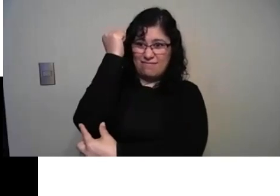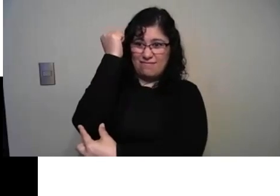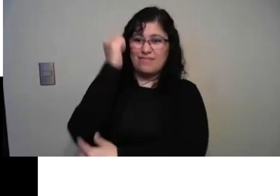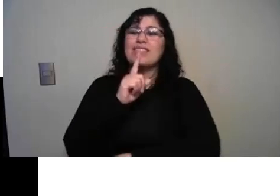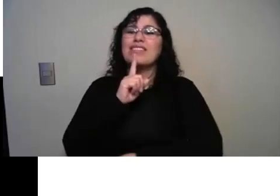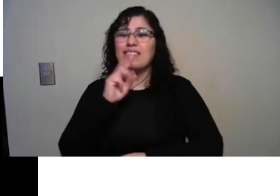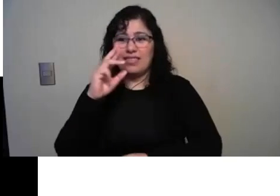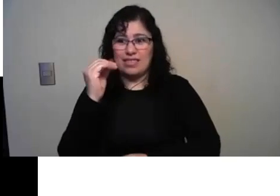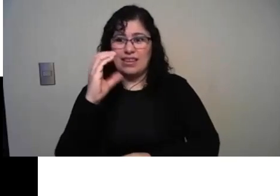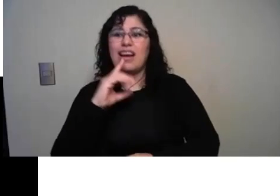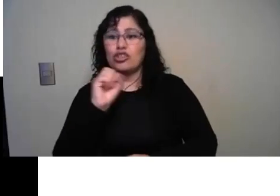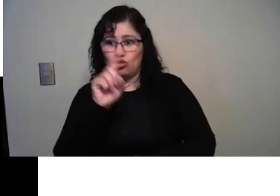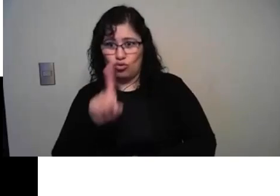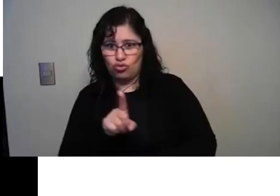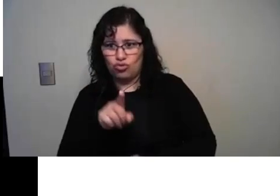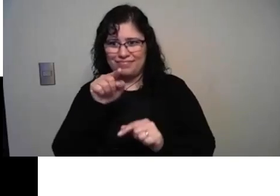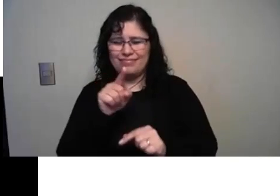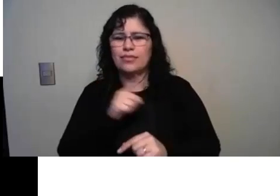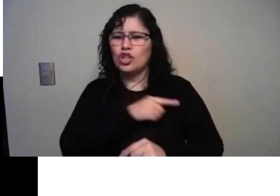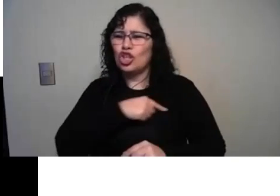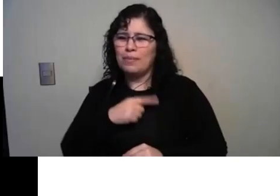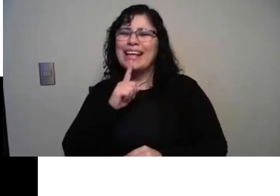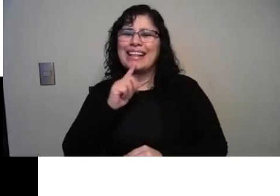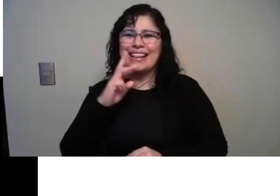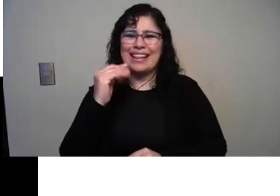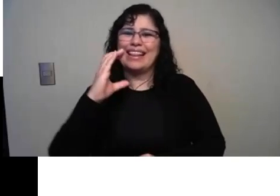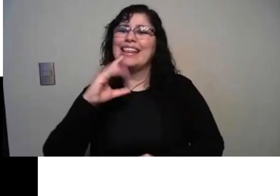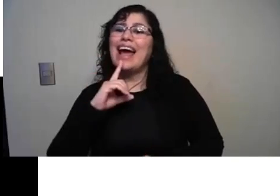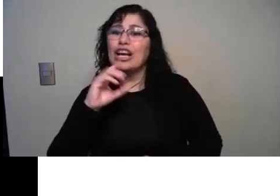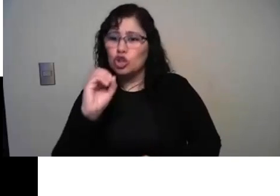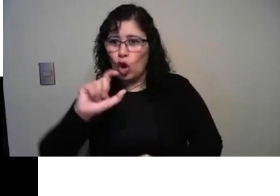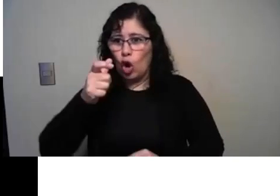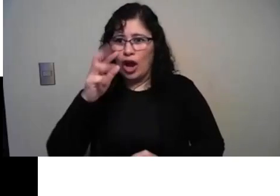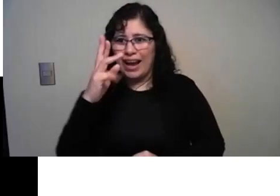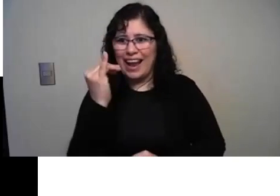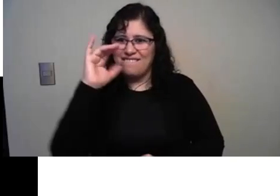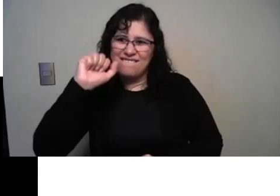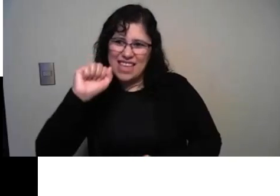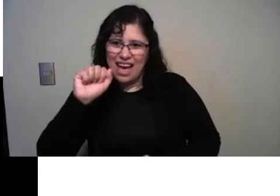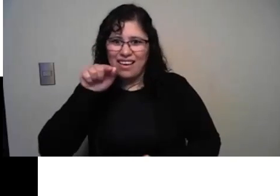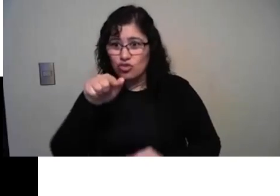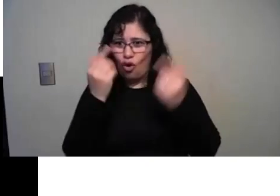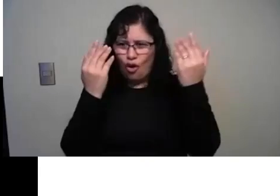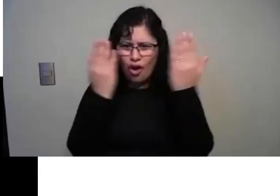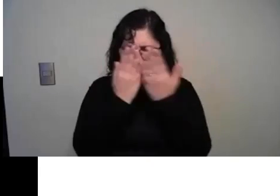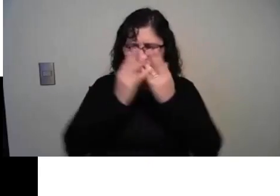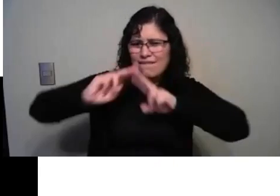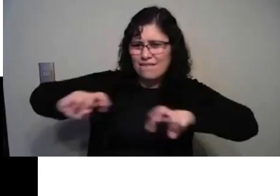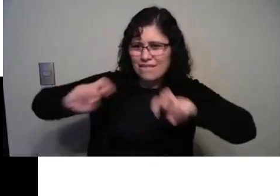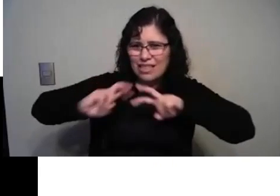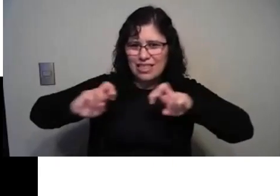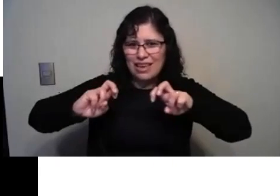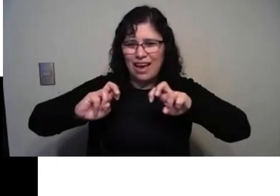Y la técnica se llama tractografía, y es el estudio de las vías a nivel del sistema nervioso